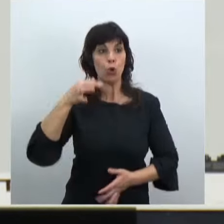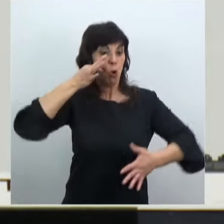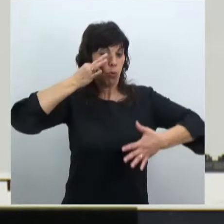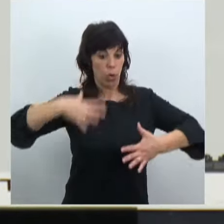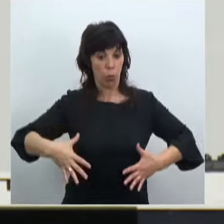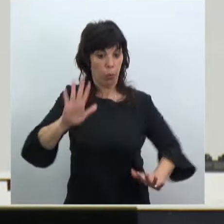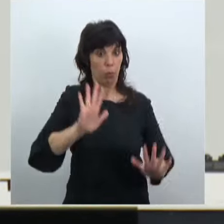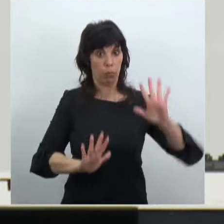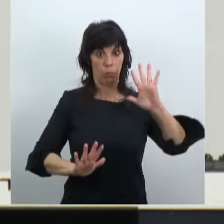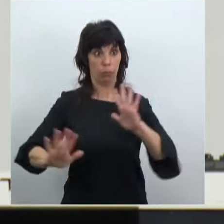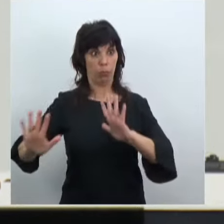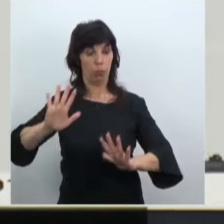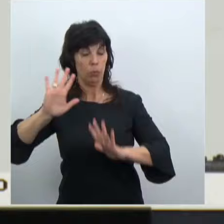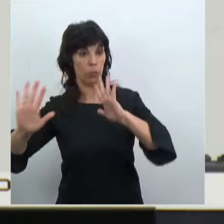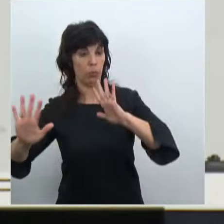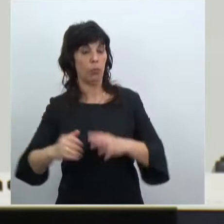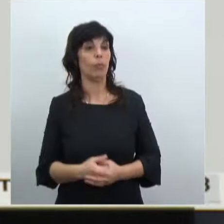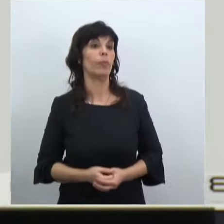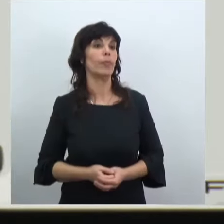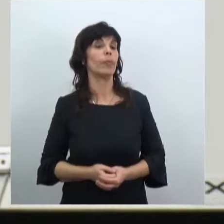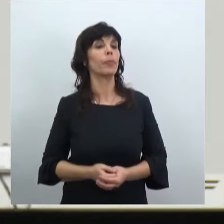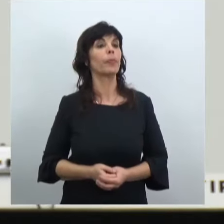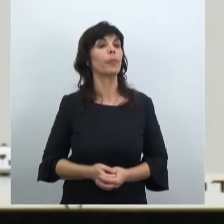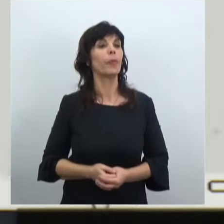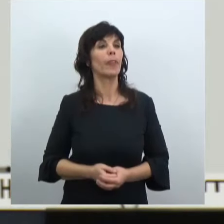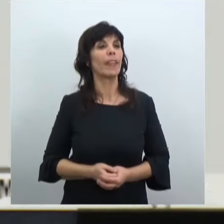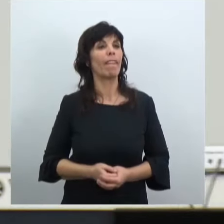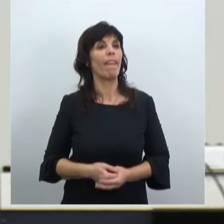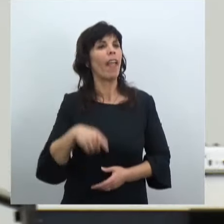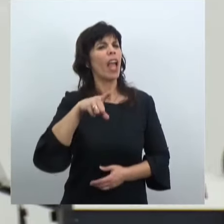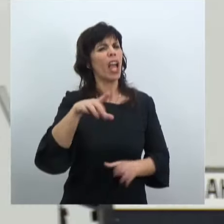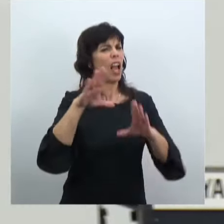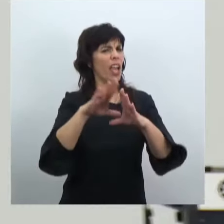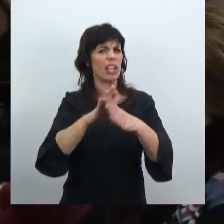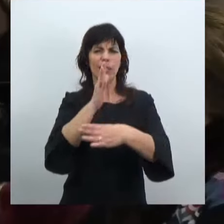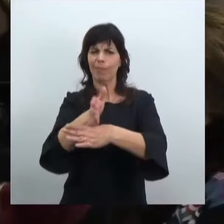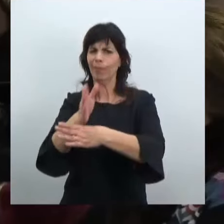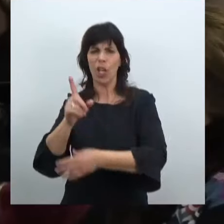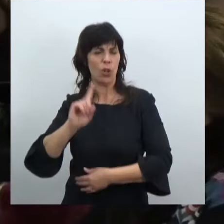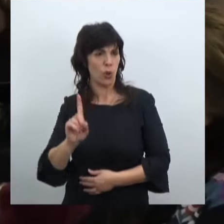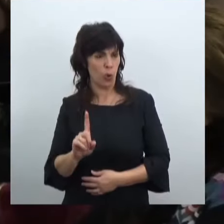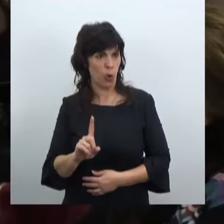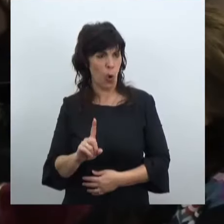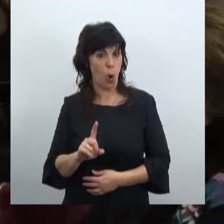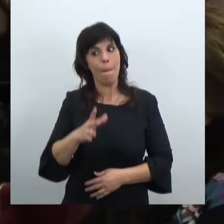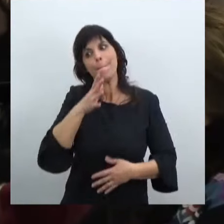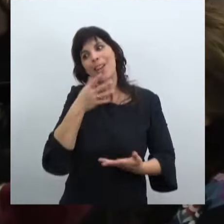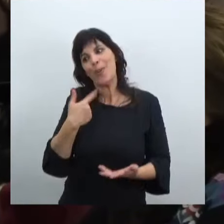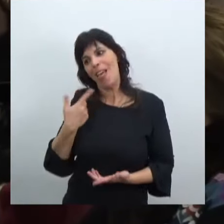Impresionante, no hay otra palabra. Él va a estar con nosotros. Normalmente no va a iglesias, pero porque le conozco, le